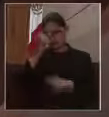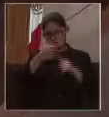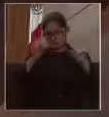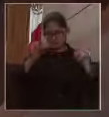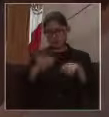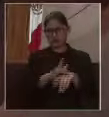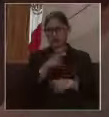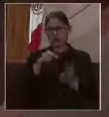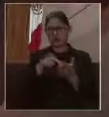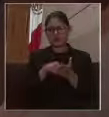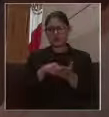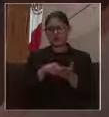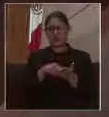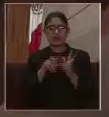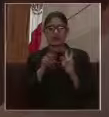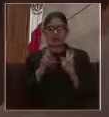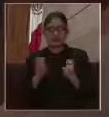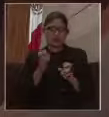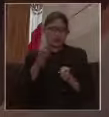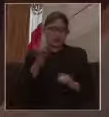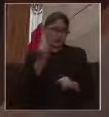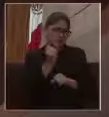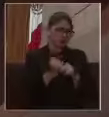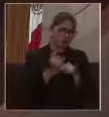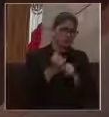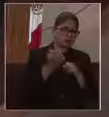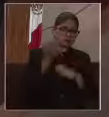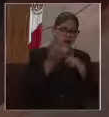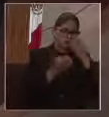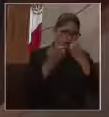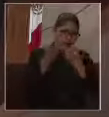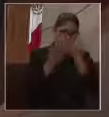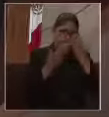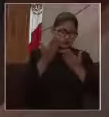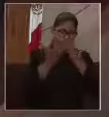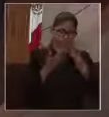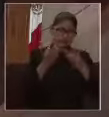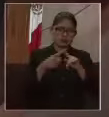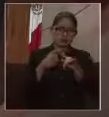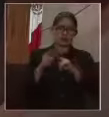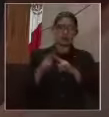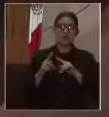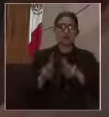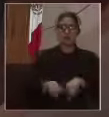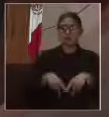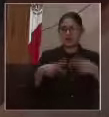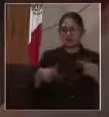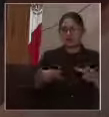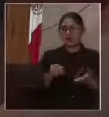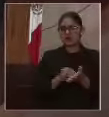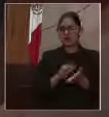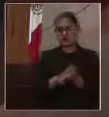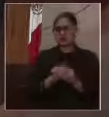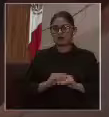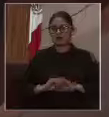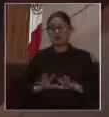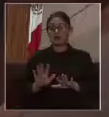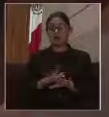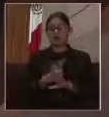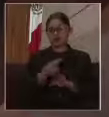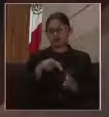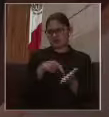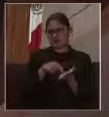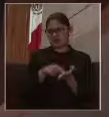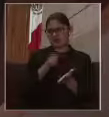específicamente por cuanto hace el estudio de ciertas notas periodísticas que son consideradas promocionales pagados y que son,